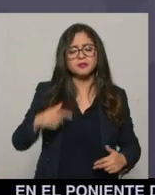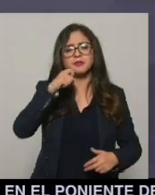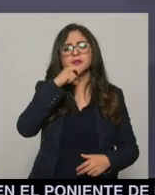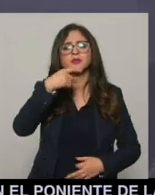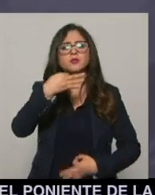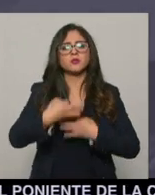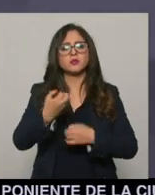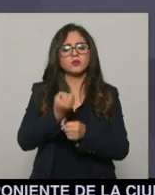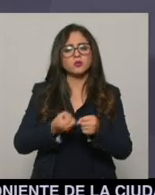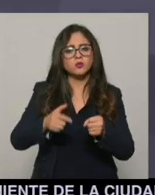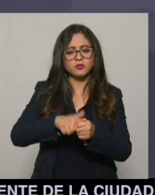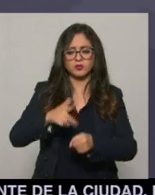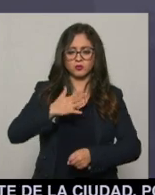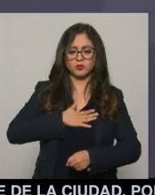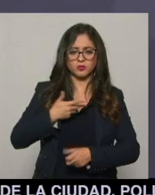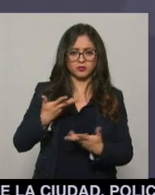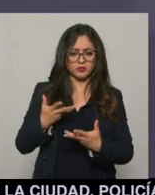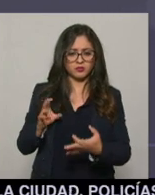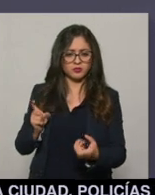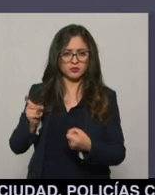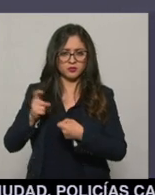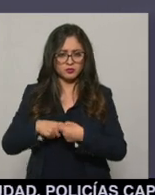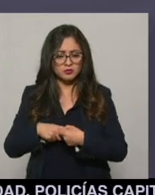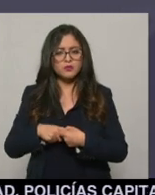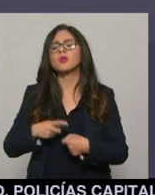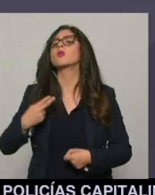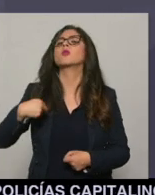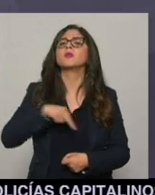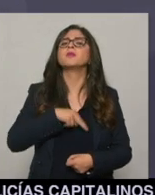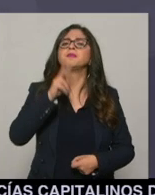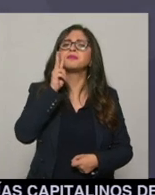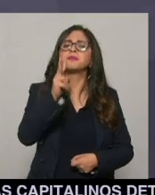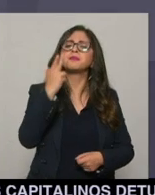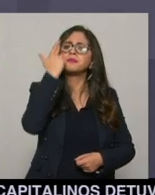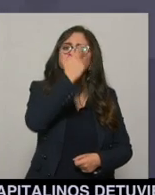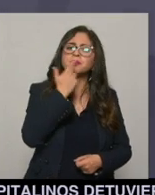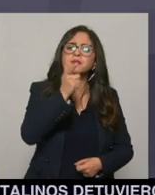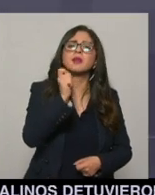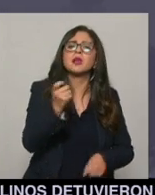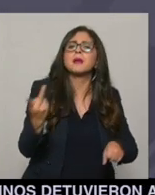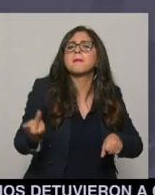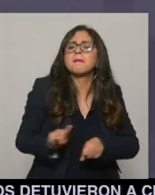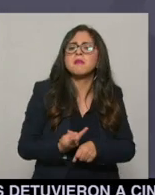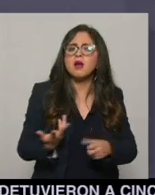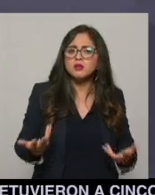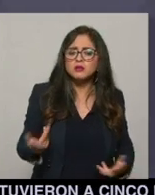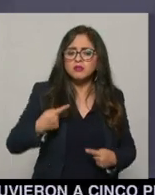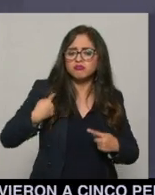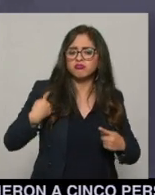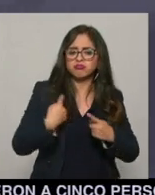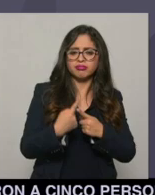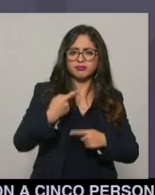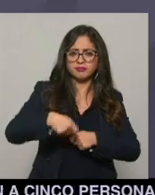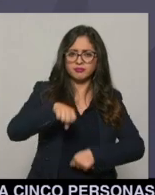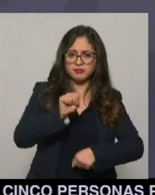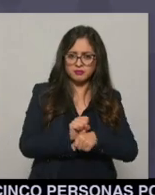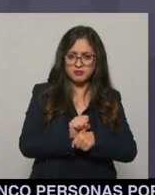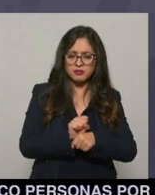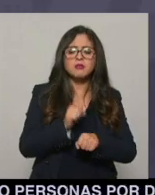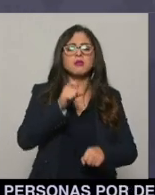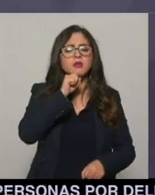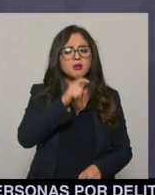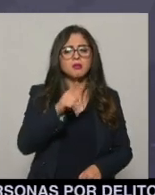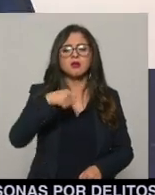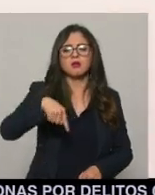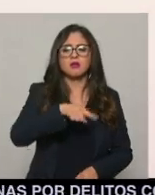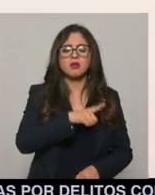Social, de la cual formo parte. Desde luego que vamos a estar dando seguimiento a este caso, a ver qué es lo que pasa en las próximas semanas y desde luego que pues,